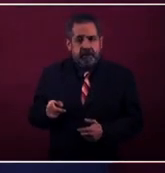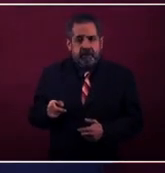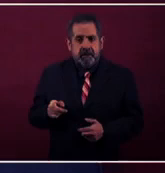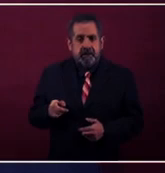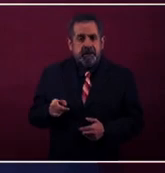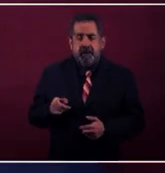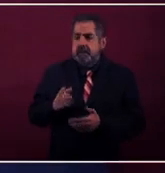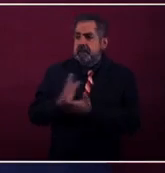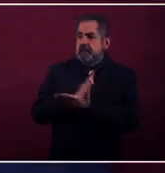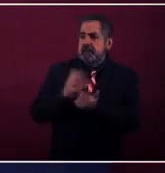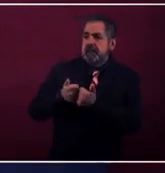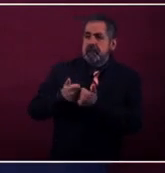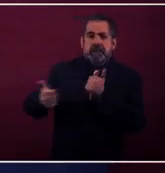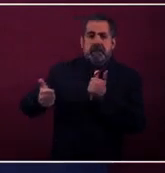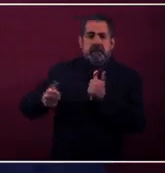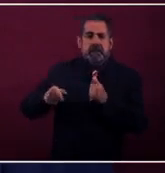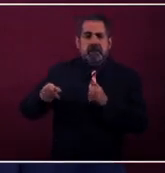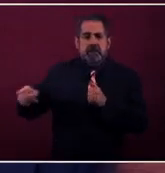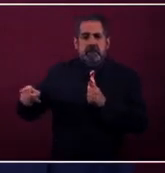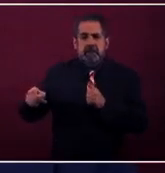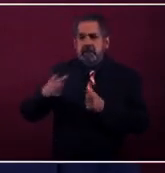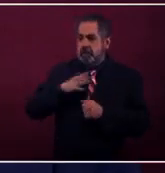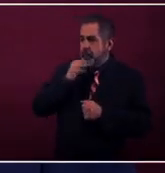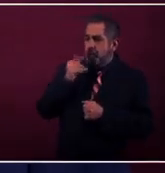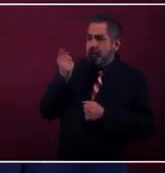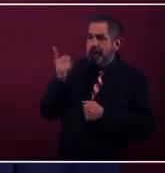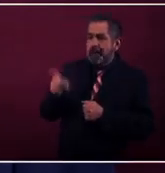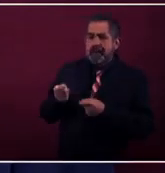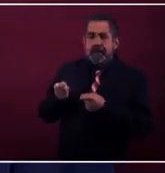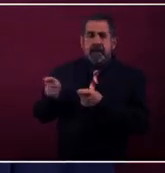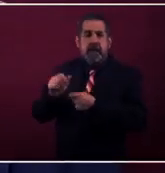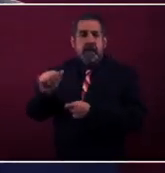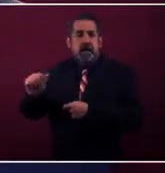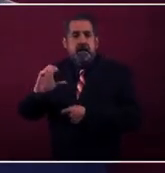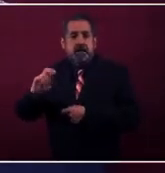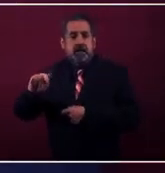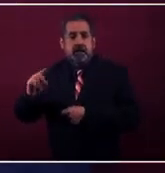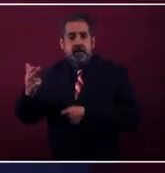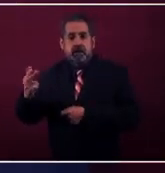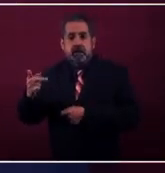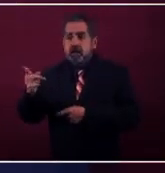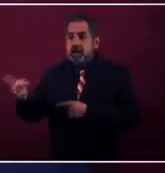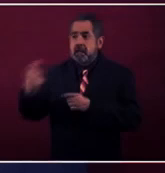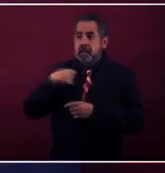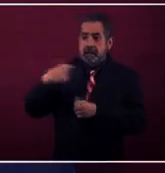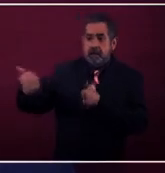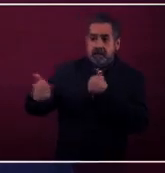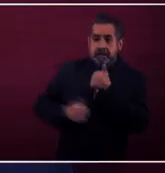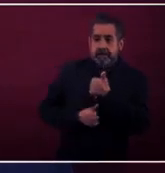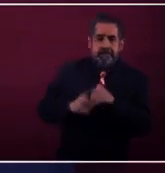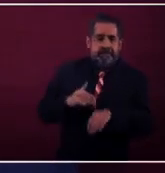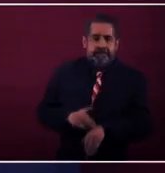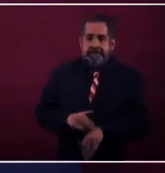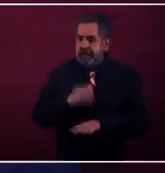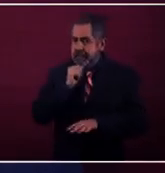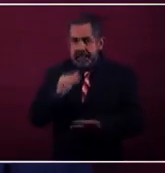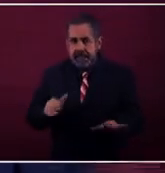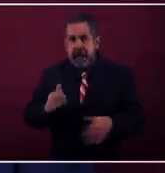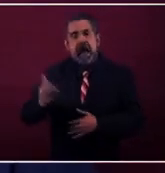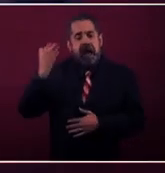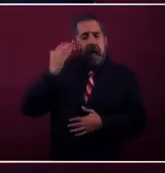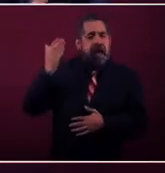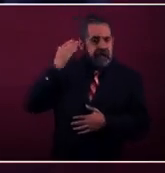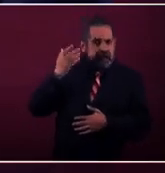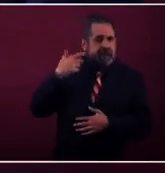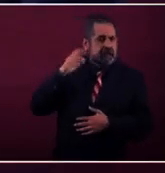tiene independencia, no es como antes, que estaba subordinada al presidente. ¿Qué hizo